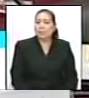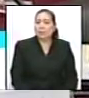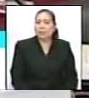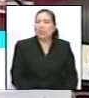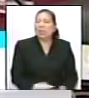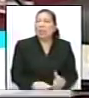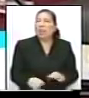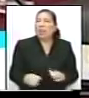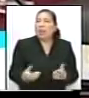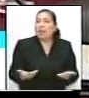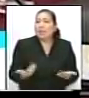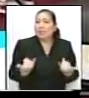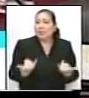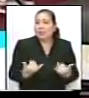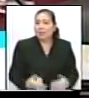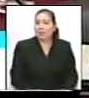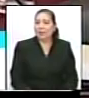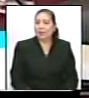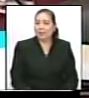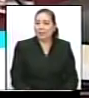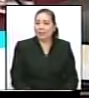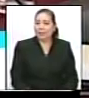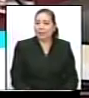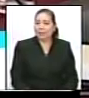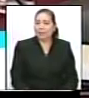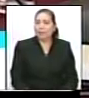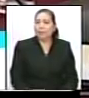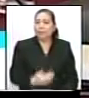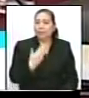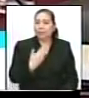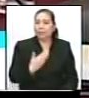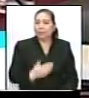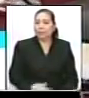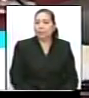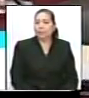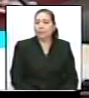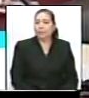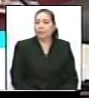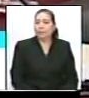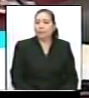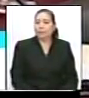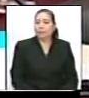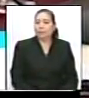¿Qué estamos haciendo acá? Muchas gracias, presidenta.